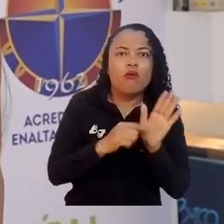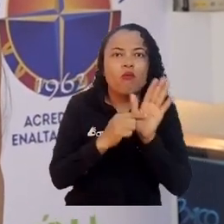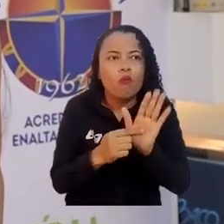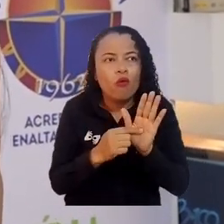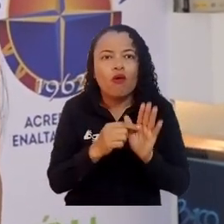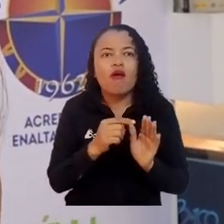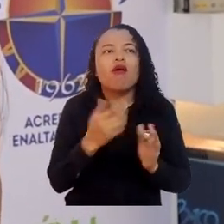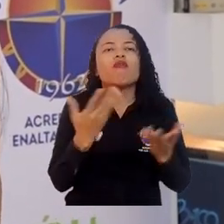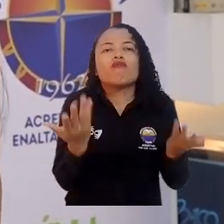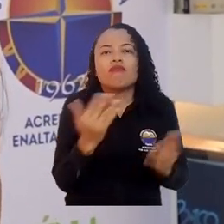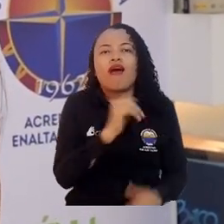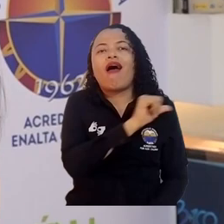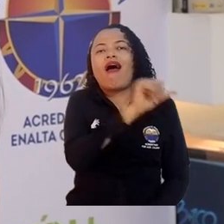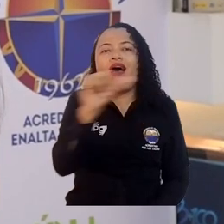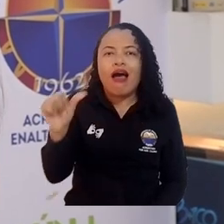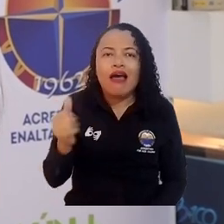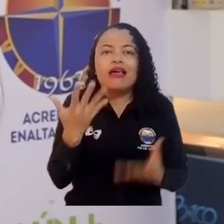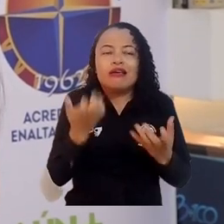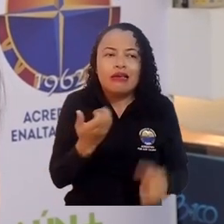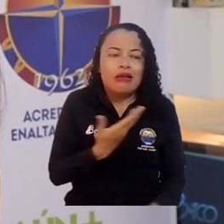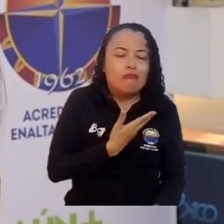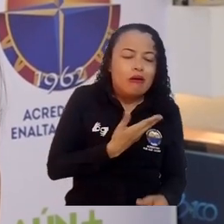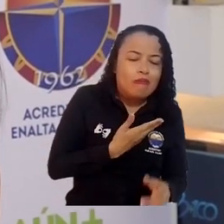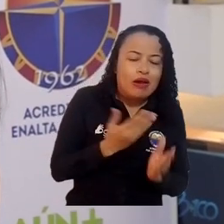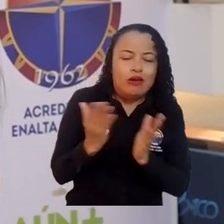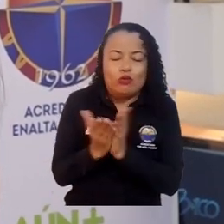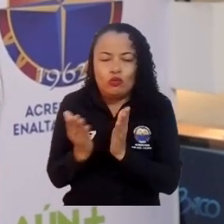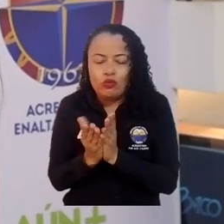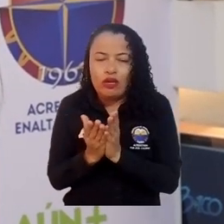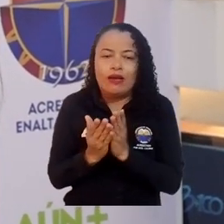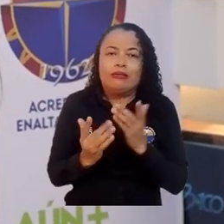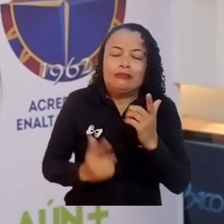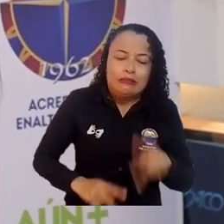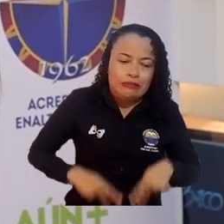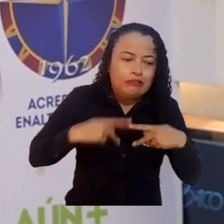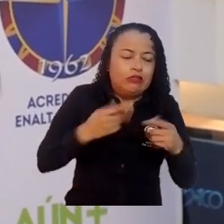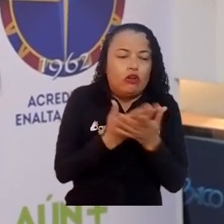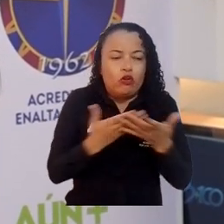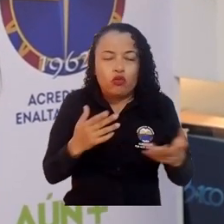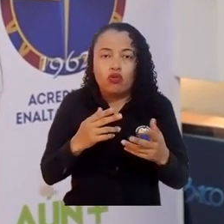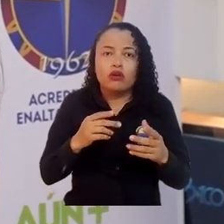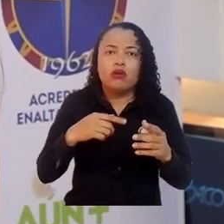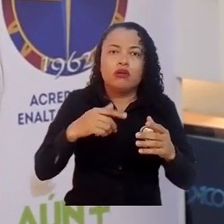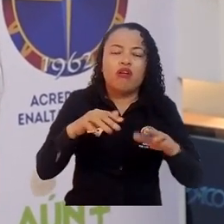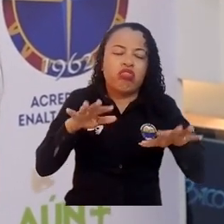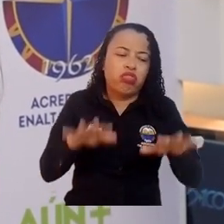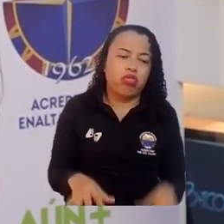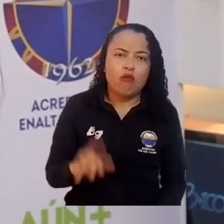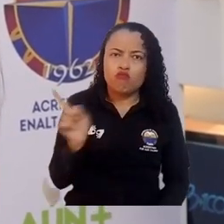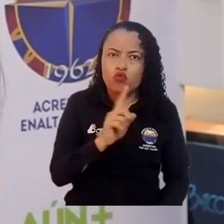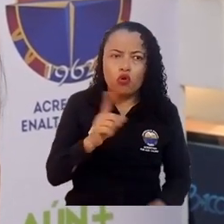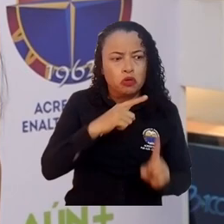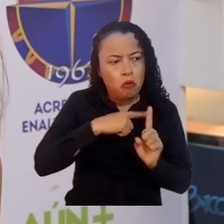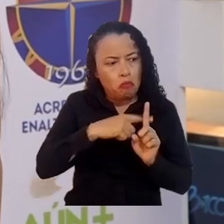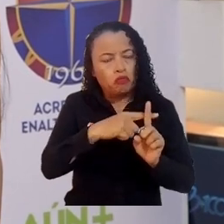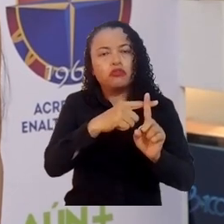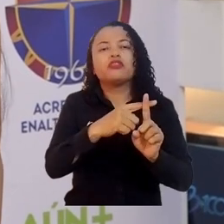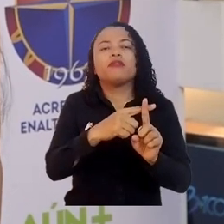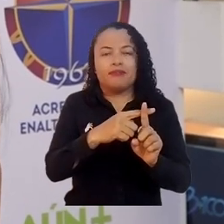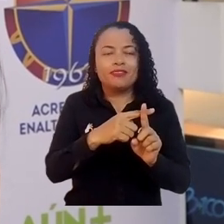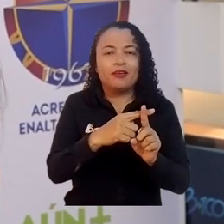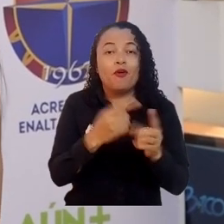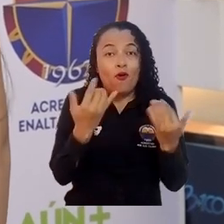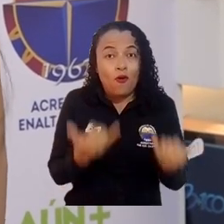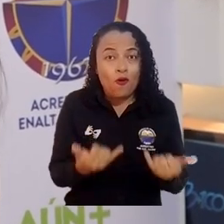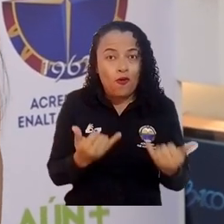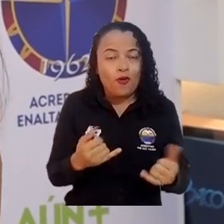están procurando ser mamás, estudiar, enfrentar la vida, y que a pesar de todo eso no se dan por vencidas, tienen siempre una actitud